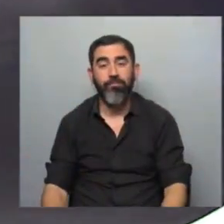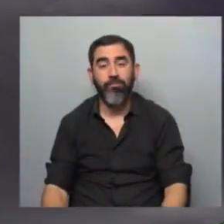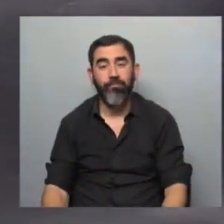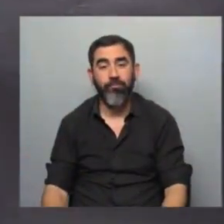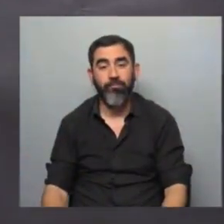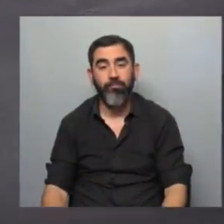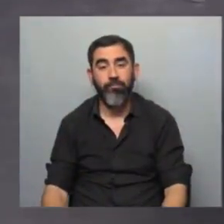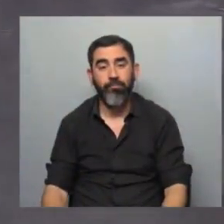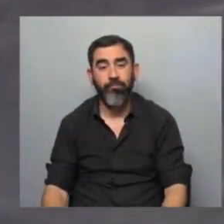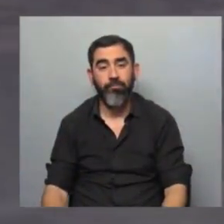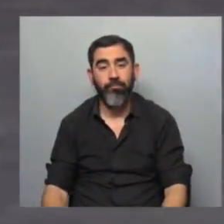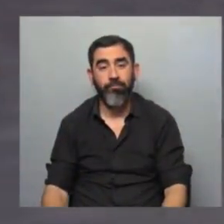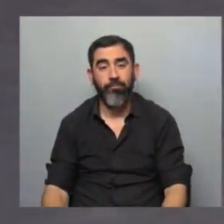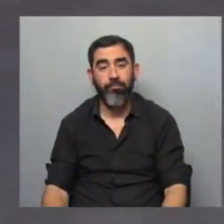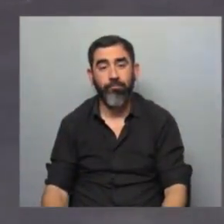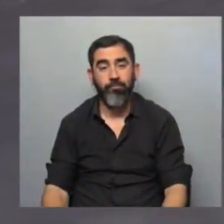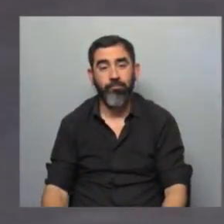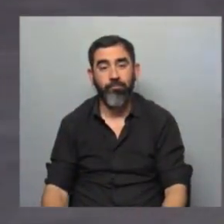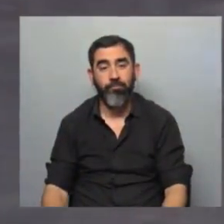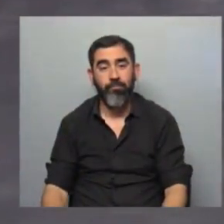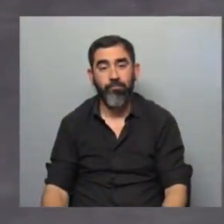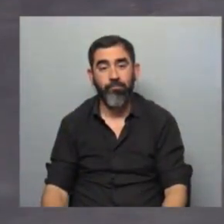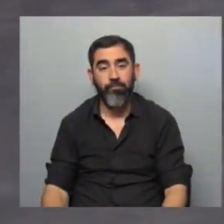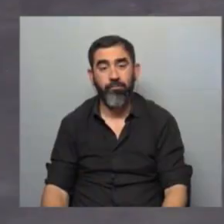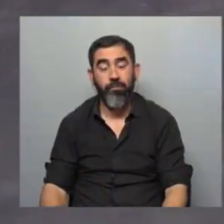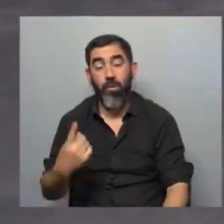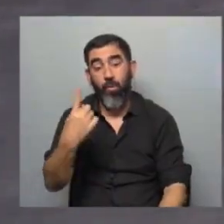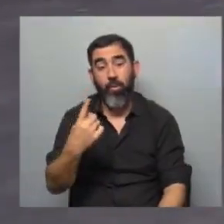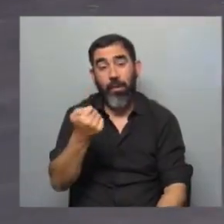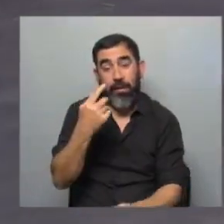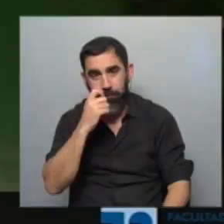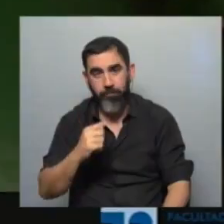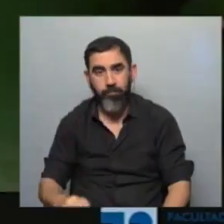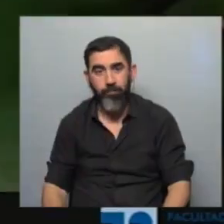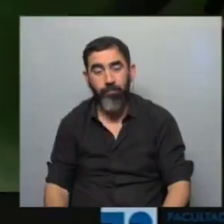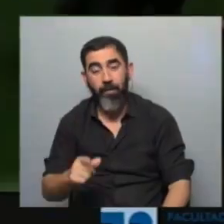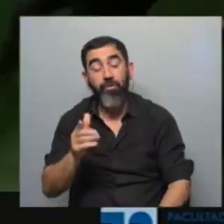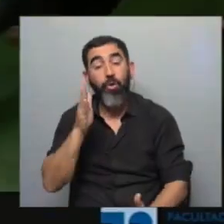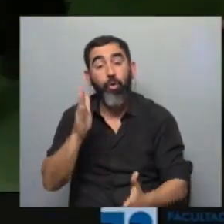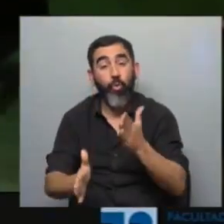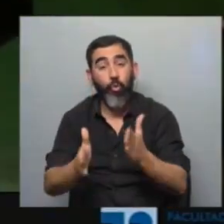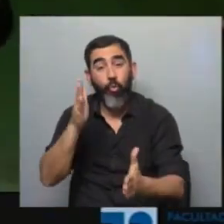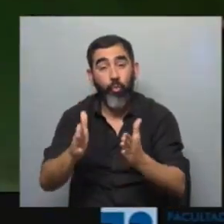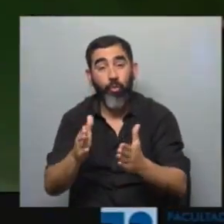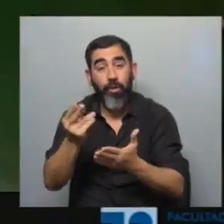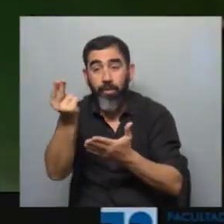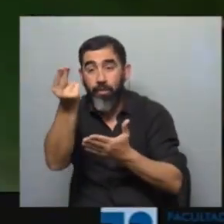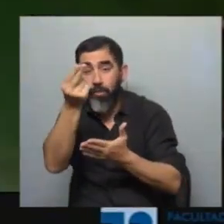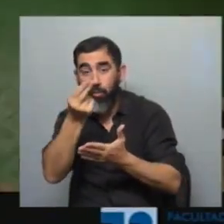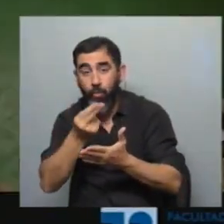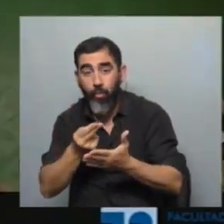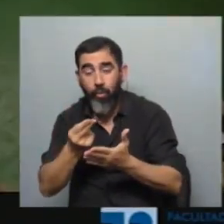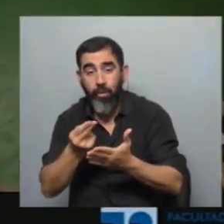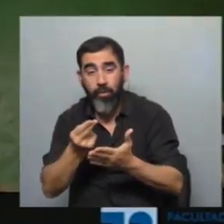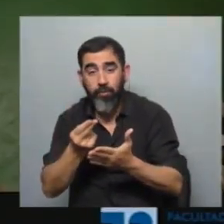educación primaria, secundaria y terciaria, docentes, investigadores y la industria. Quienes visiten pueden recorrer libremente y observar